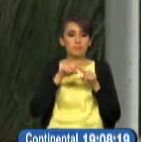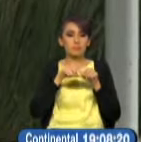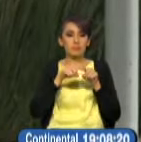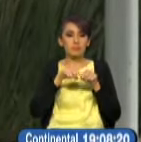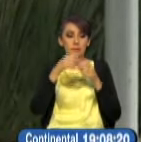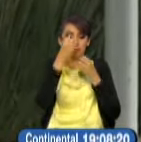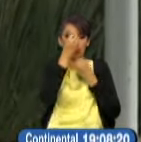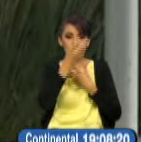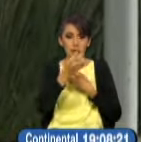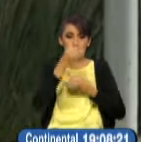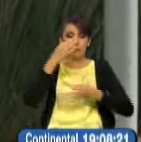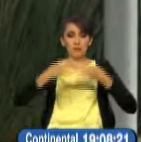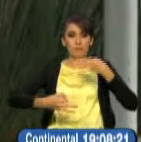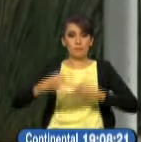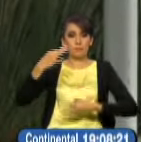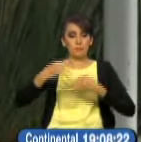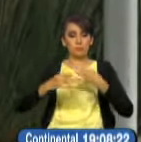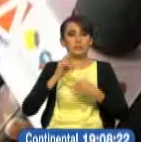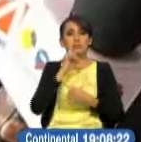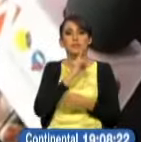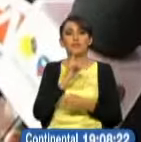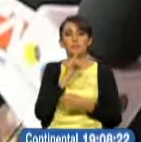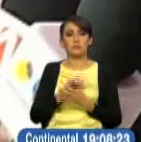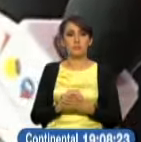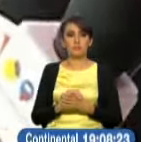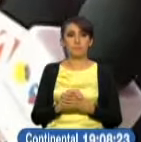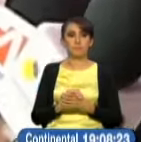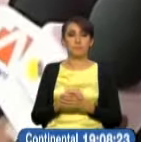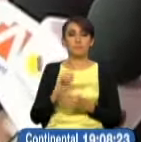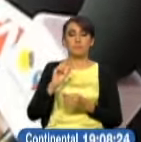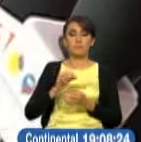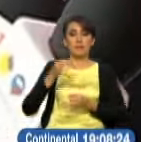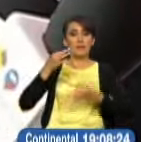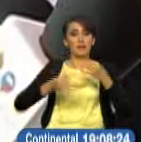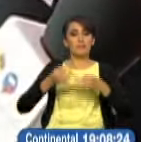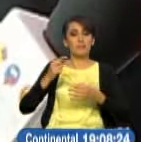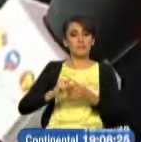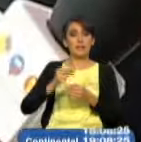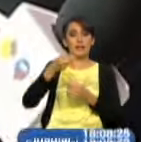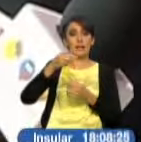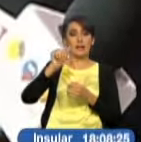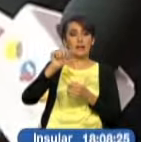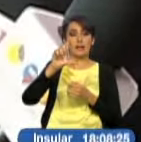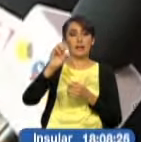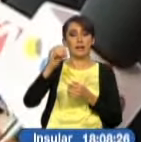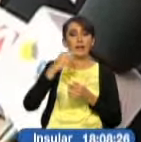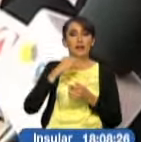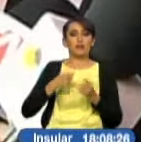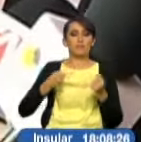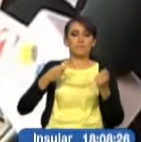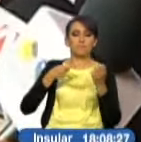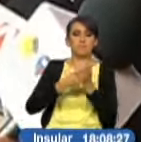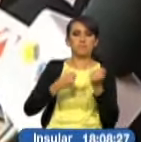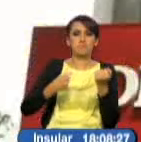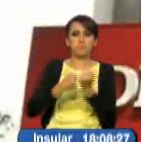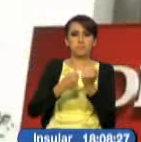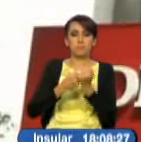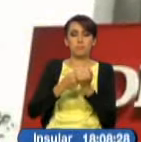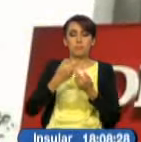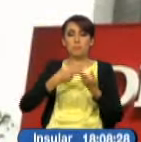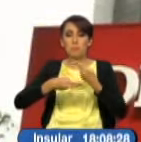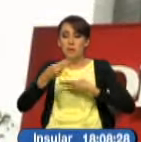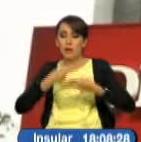Departamento de Justicia de los Estados Unidos. El fiscal general de la Nación, Galo Chiriboga, mencionó la posibilidad de una